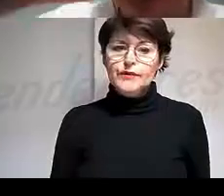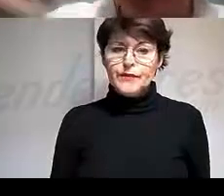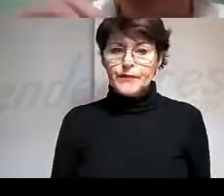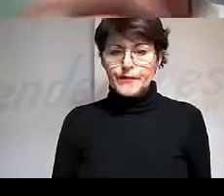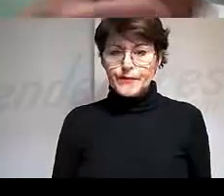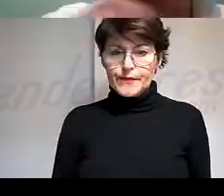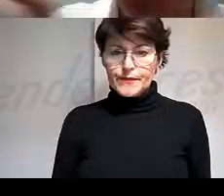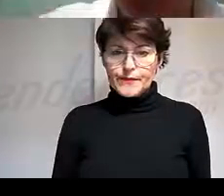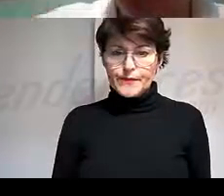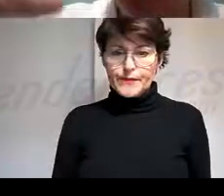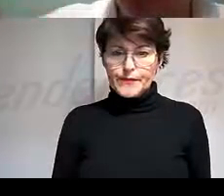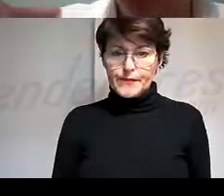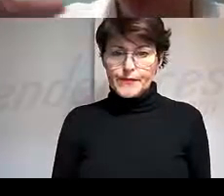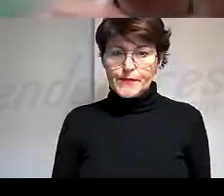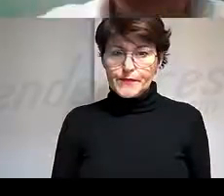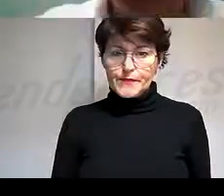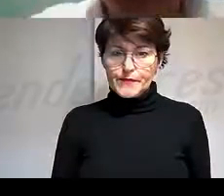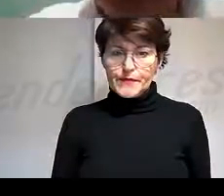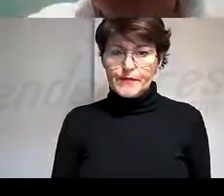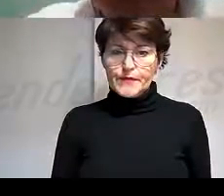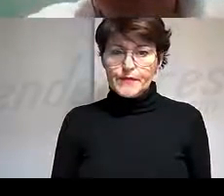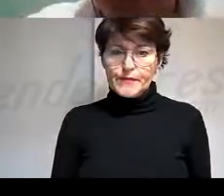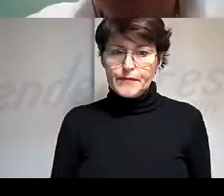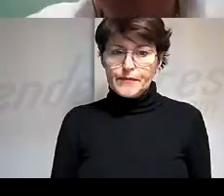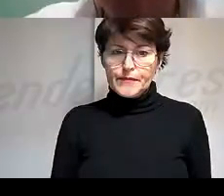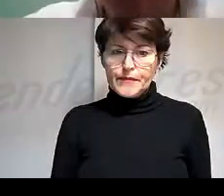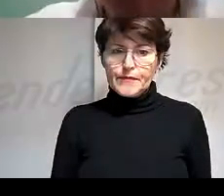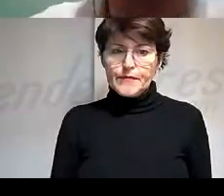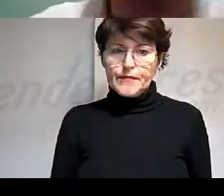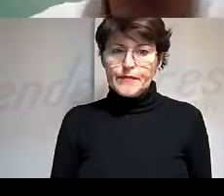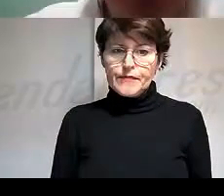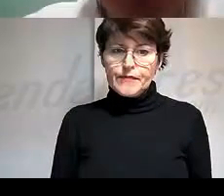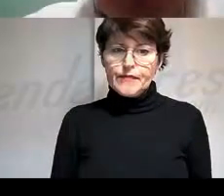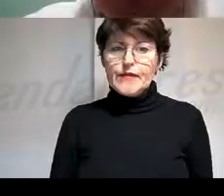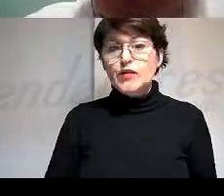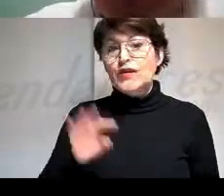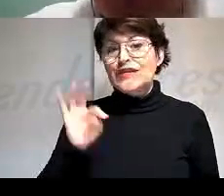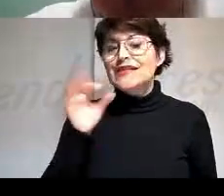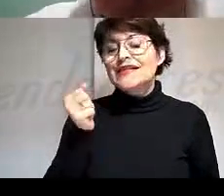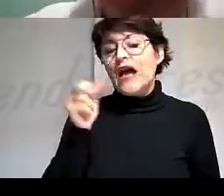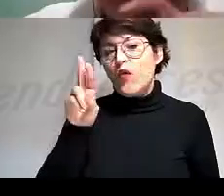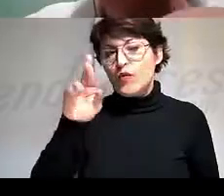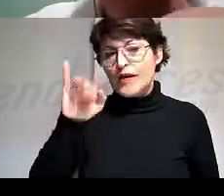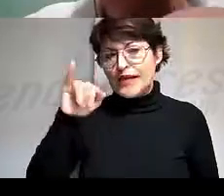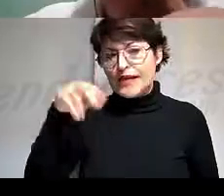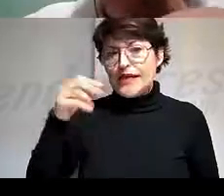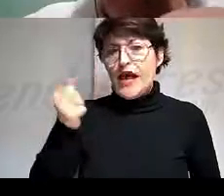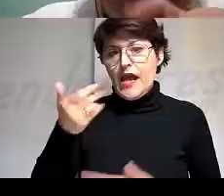una habitación limpia para poder hacer una síntesis proteica adecuada, la taurina nos va a ayudar en ese sentido.